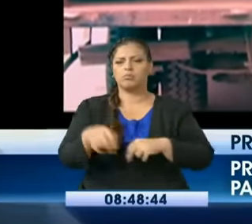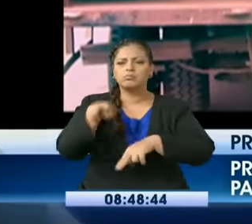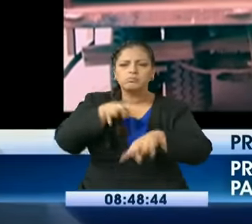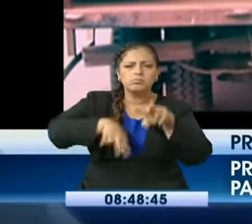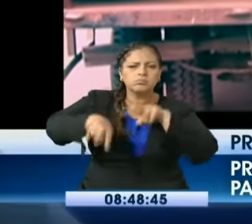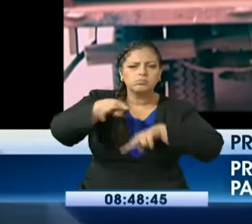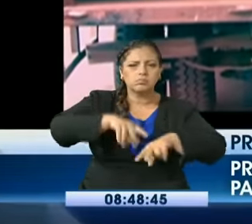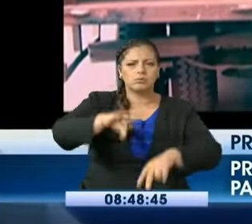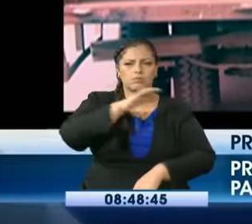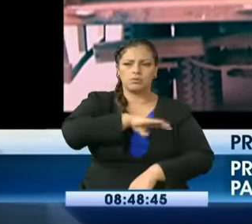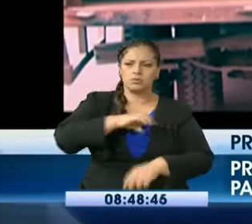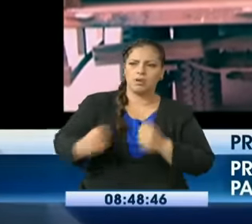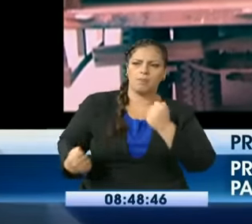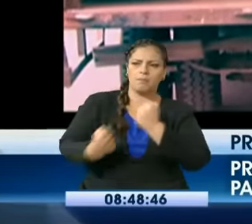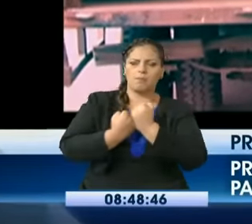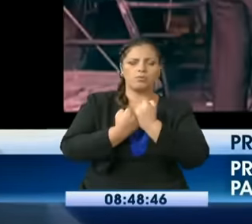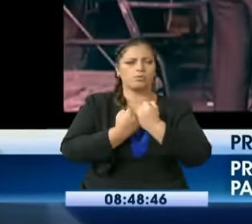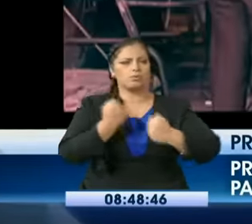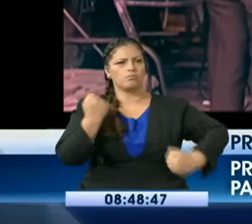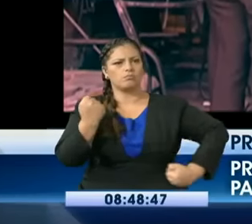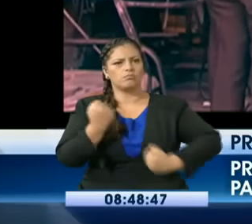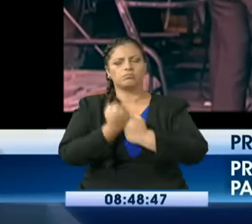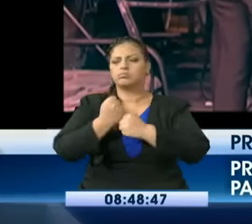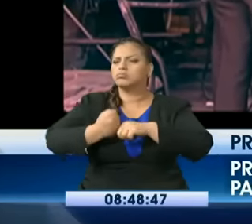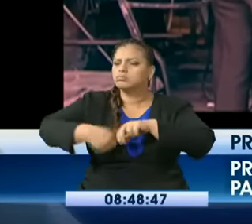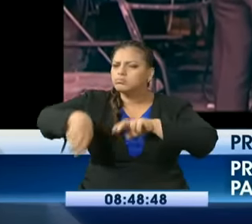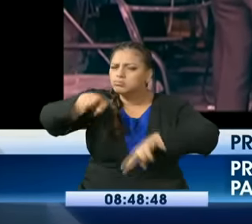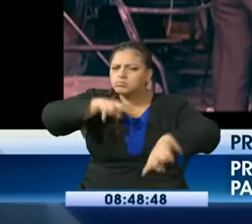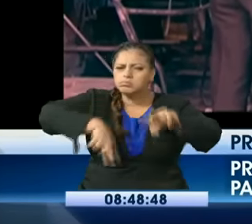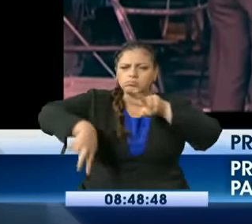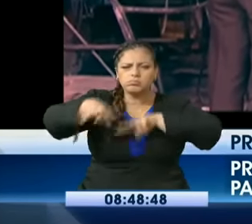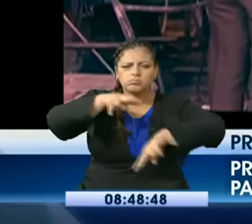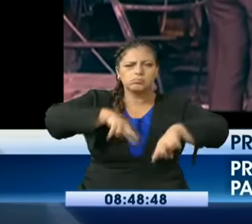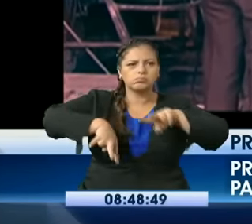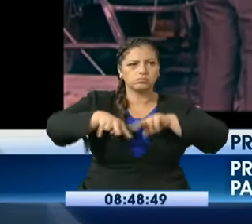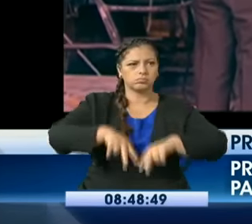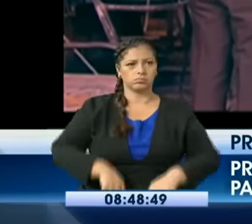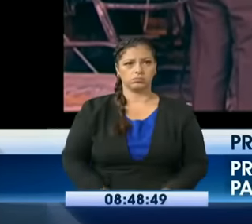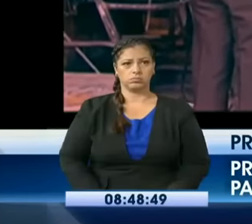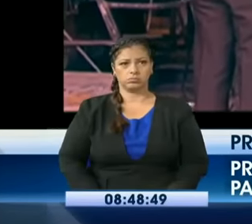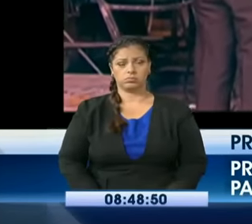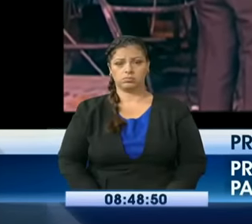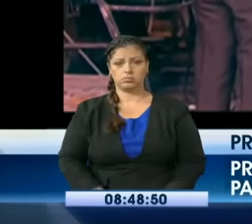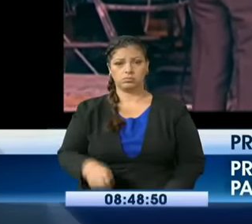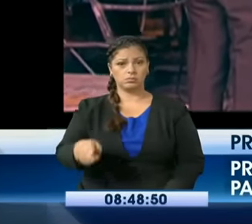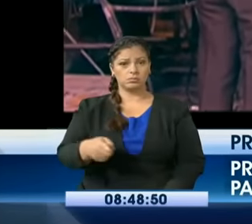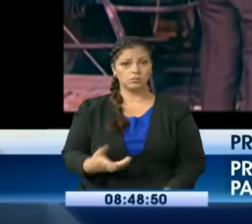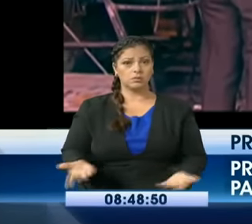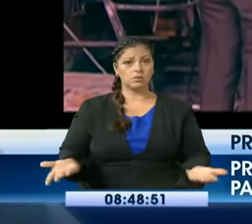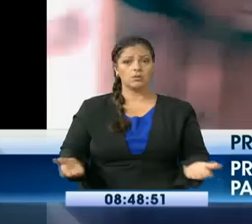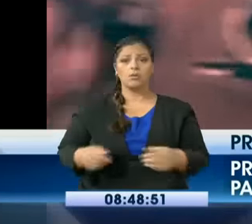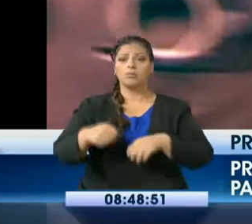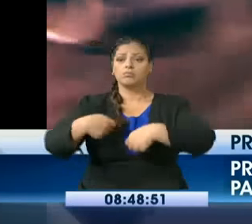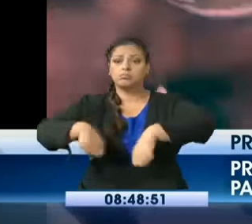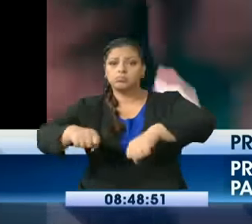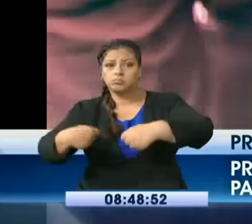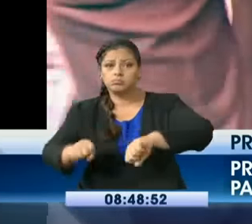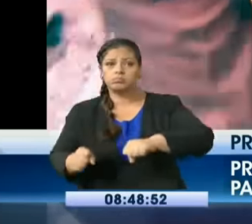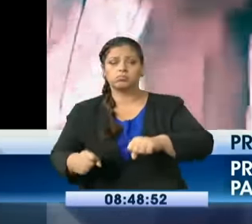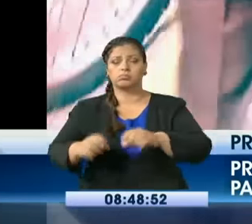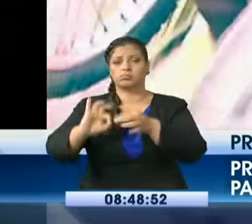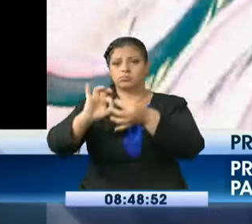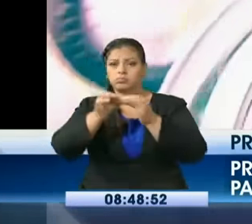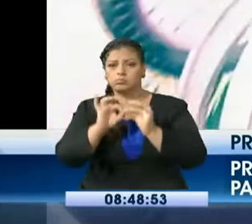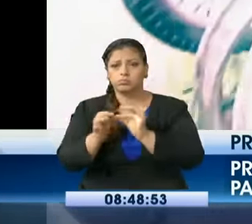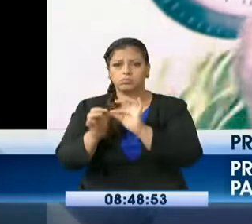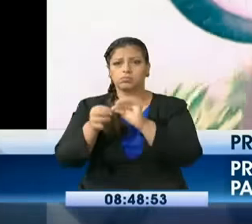con la Policía Judicial, Policía Nacional, para verificar que estos talleres cuenten con toda la reglamentación respectiva. Se llevaron un aro por